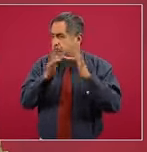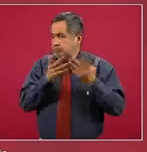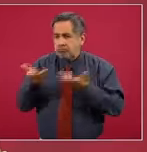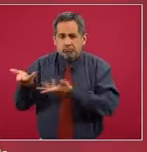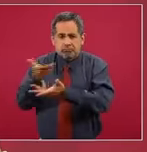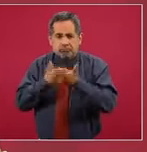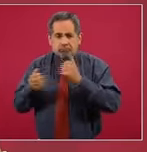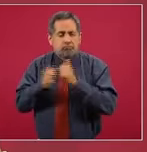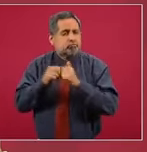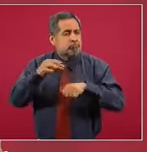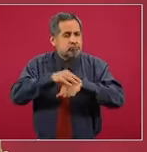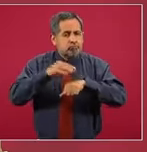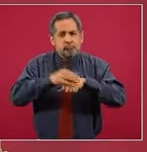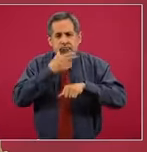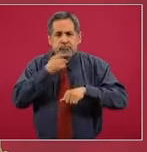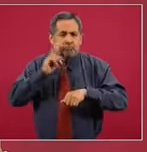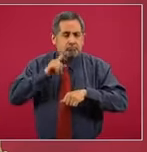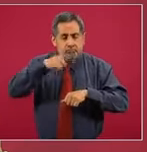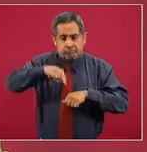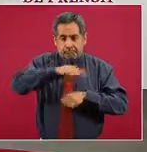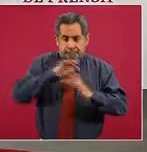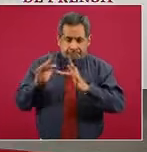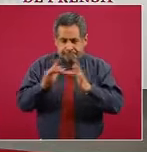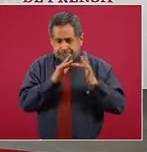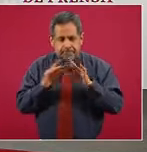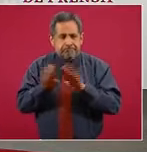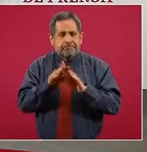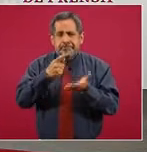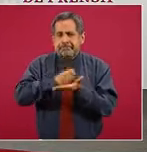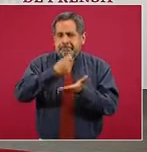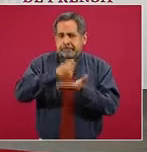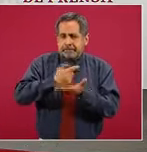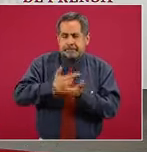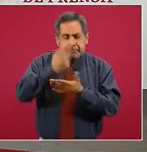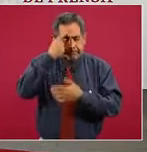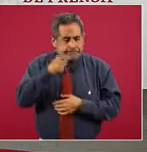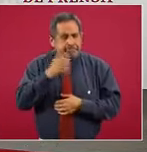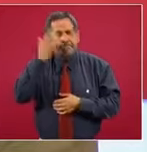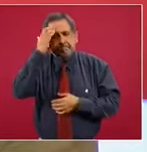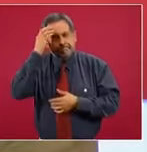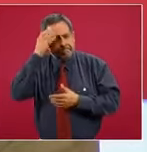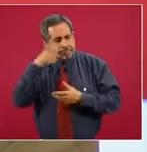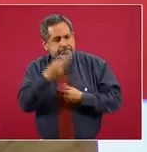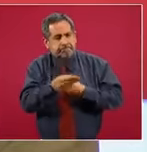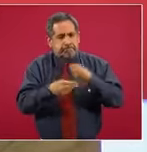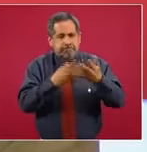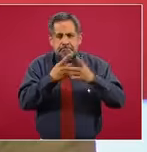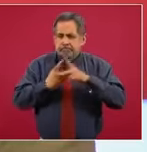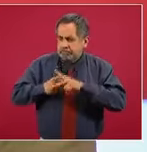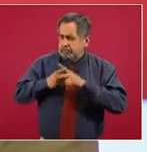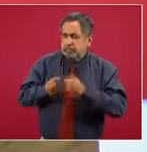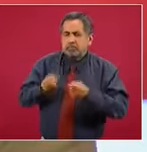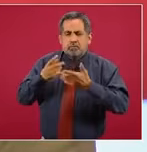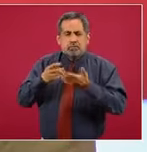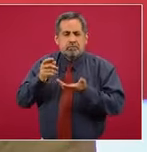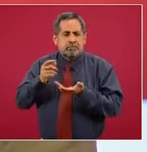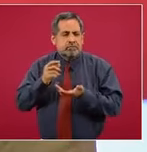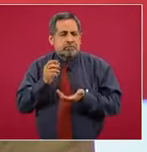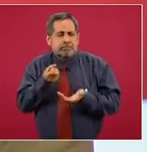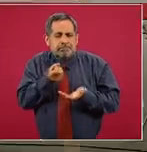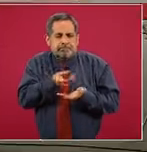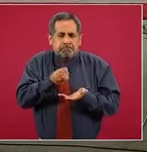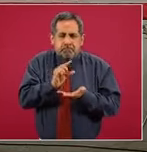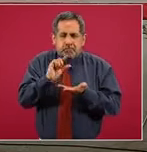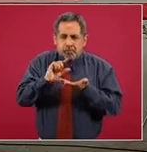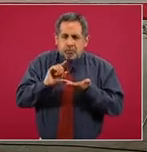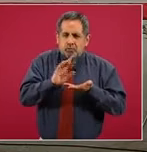los médicos y médicas que están trabajando en terapia intensiva, para que conozcan los algoritmos y dosificaciones de cada uno